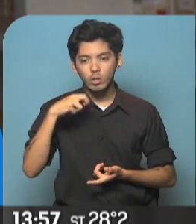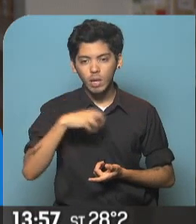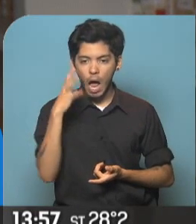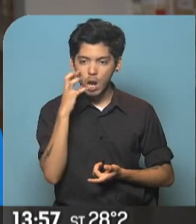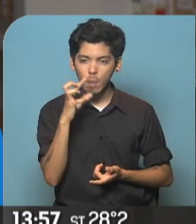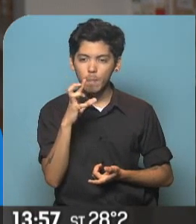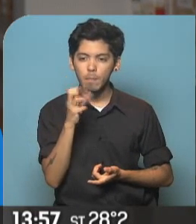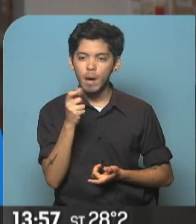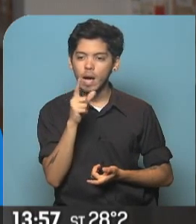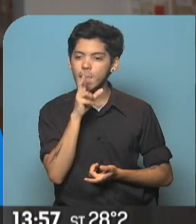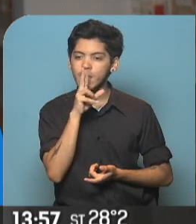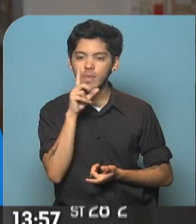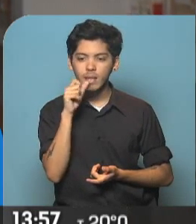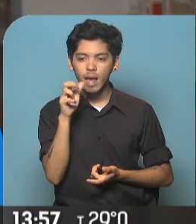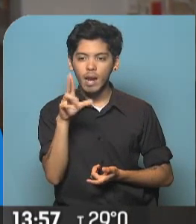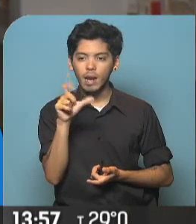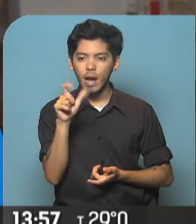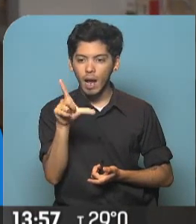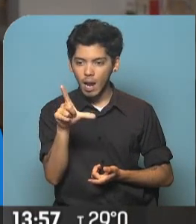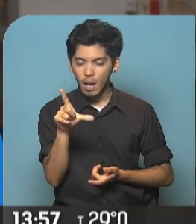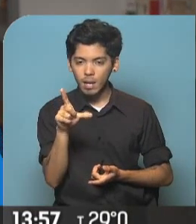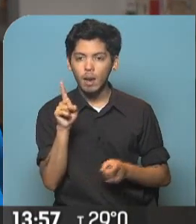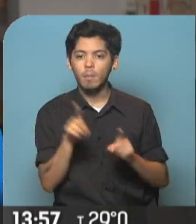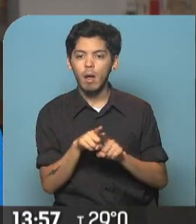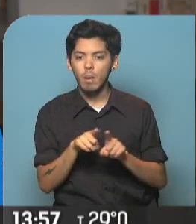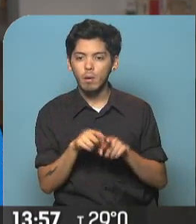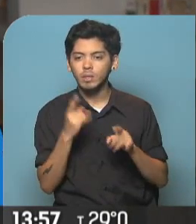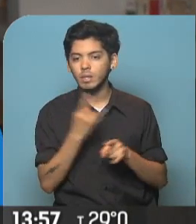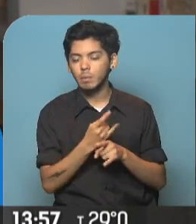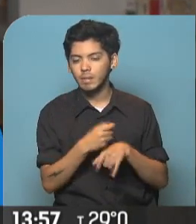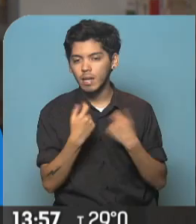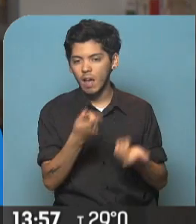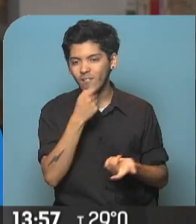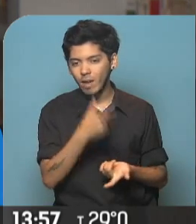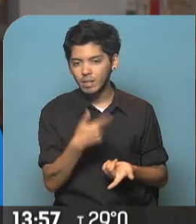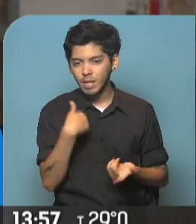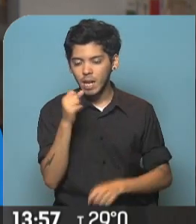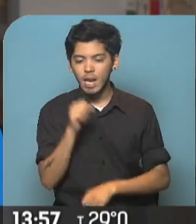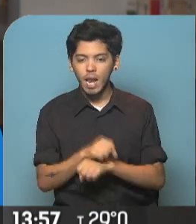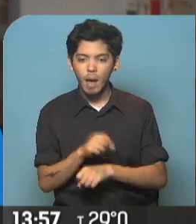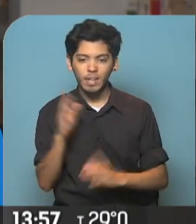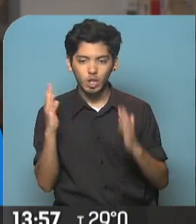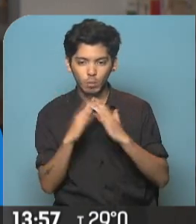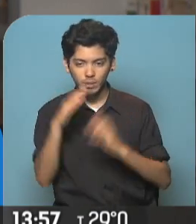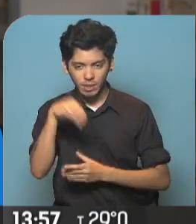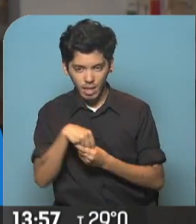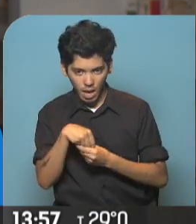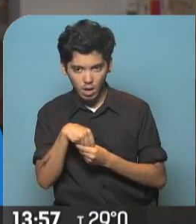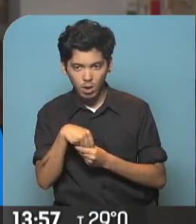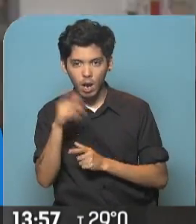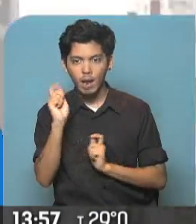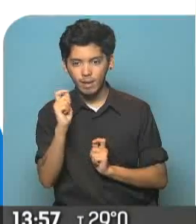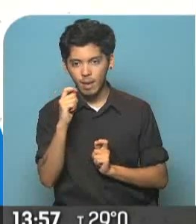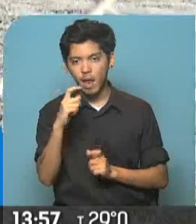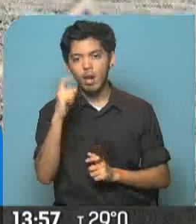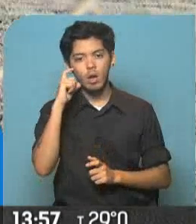patriarcal dentro de la justicia por la cual se le suele otorgar muy fácil el arresto domiciliario a los